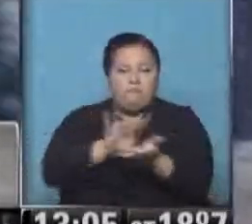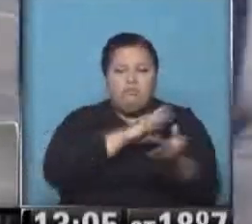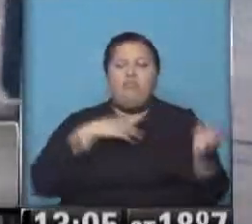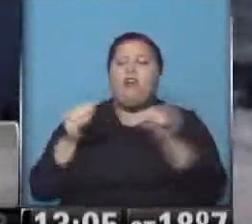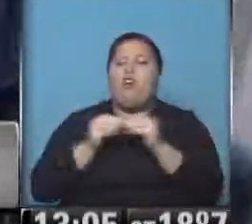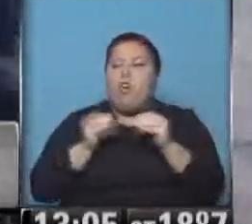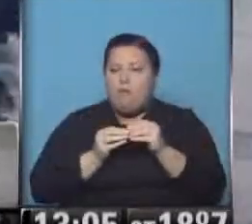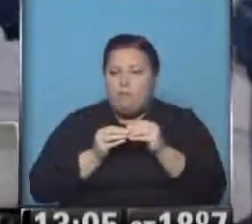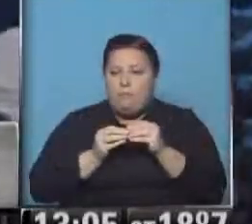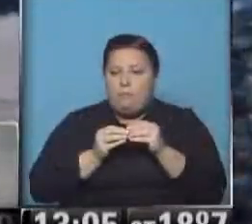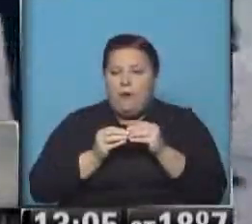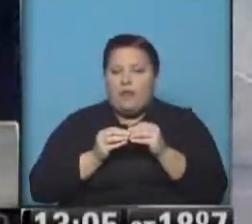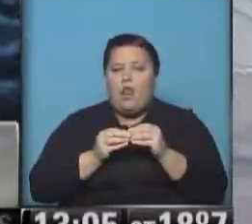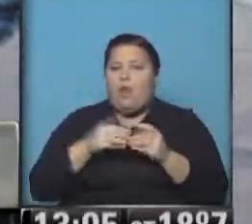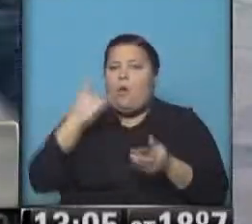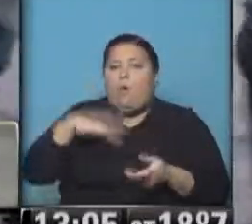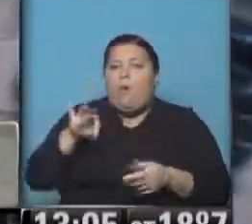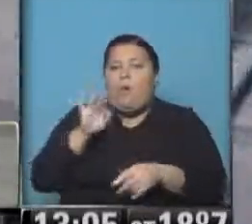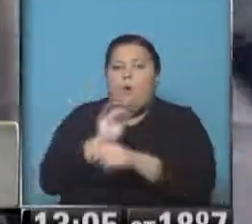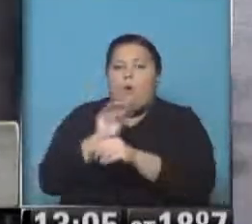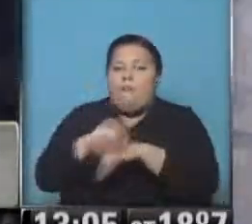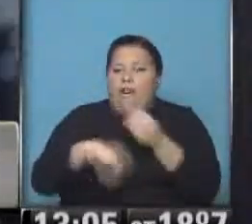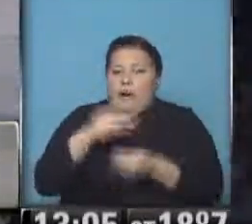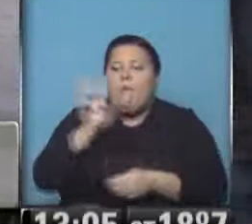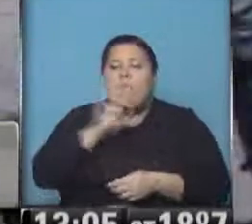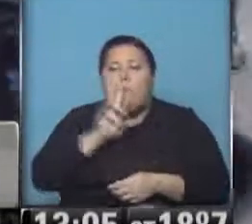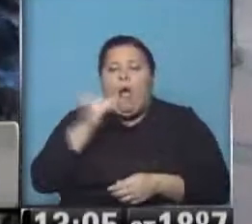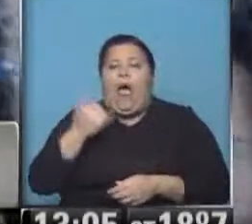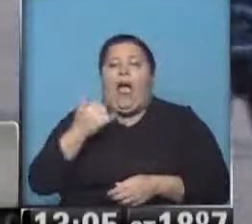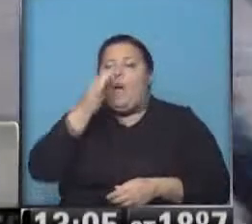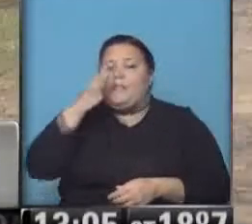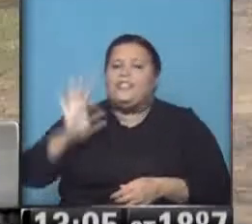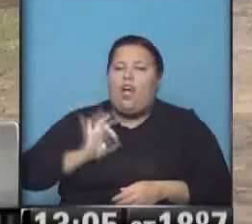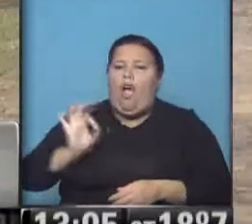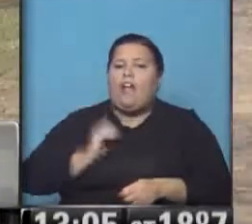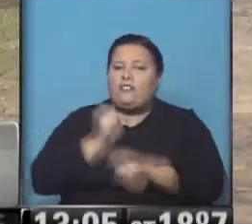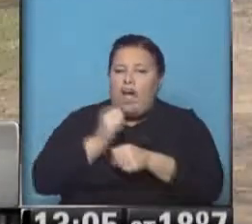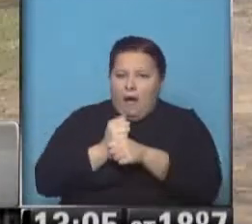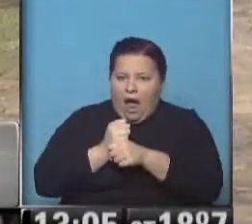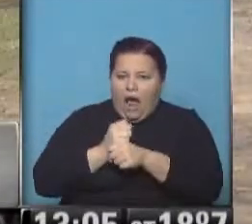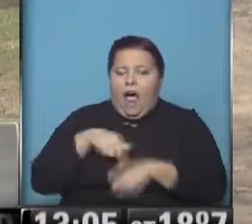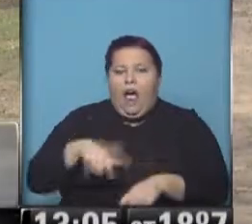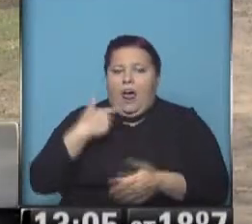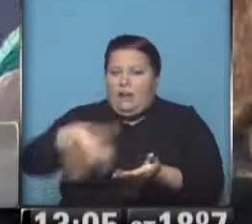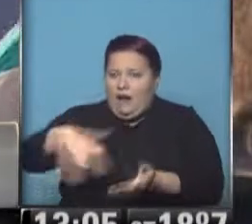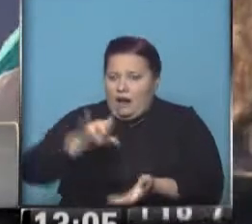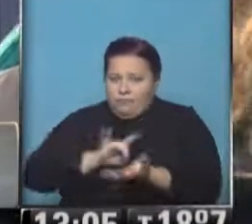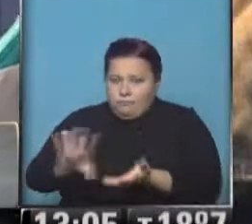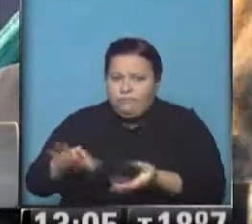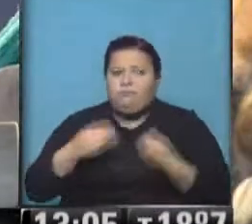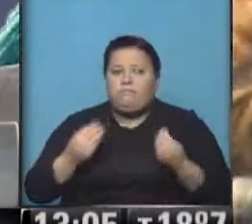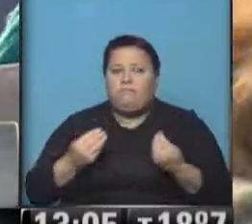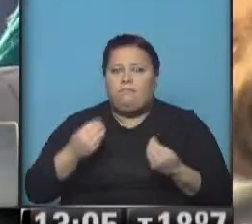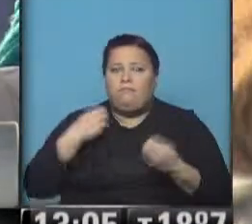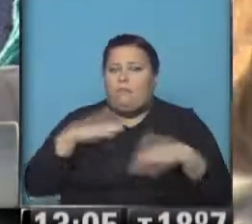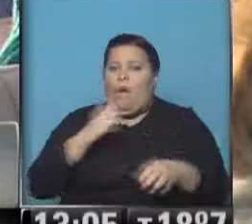compañeros son únicos sostén de familia, hay compañeras que tienen 25 años de antigüedad en la planta y que se están quedando en la calle y se están perdiendo